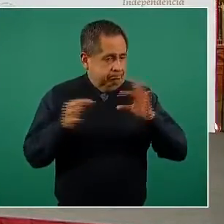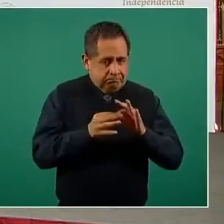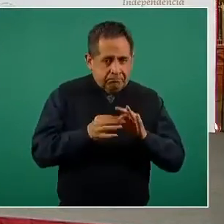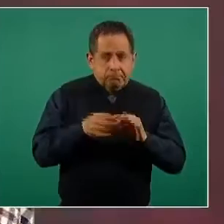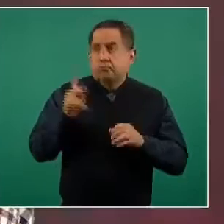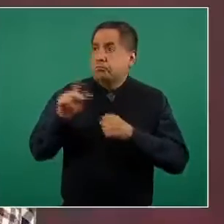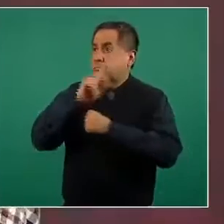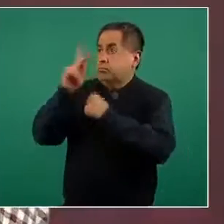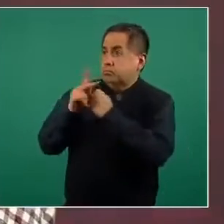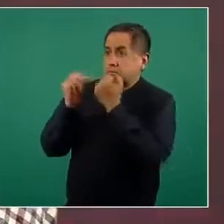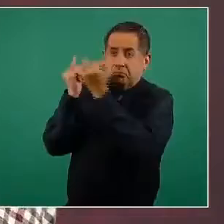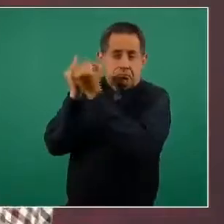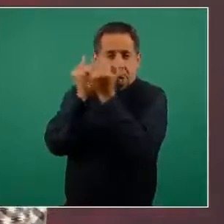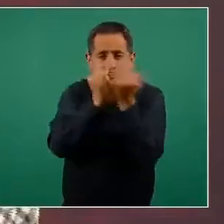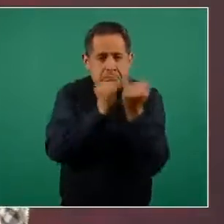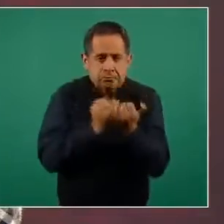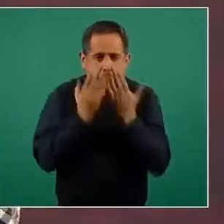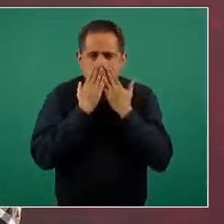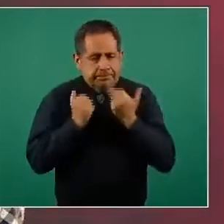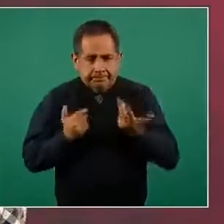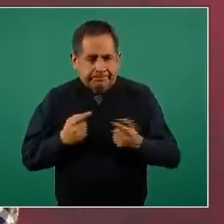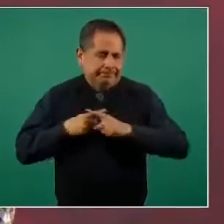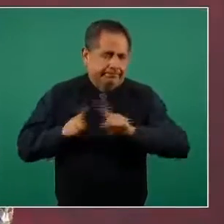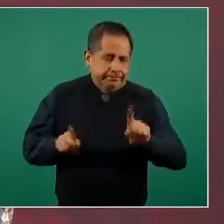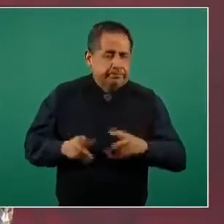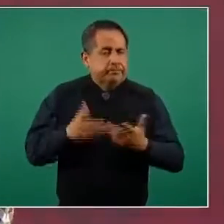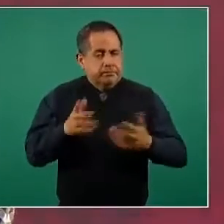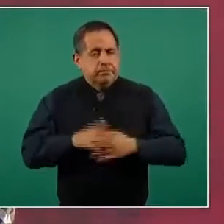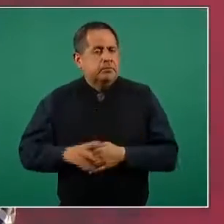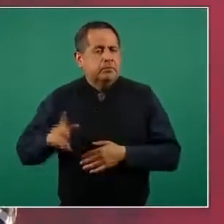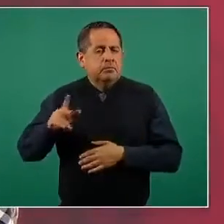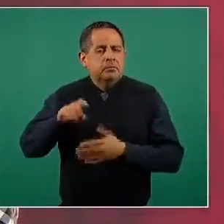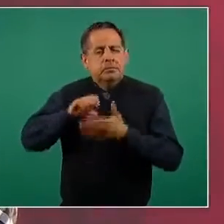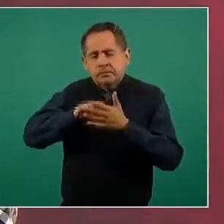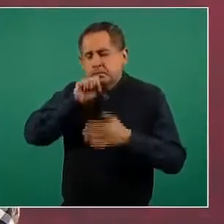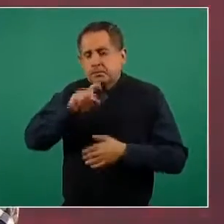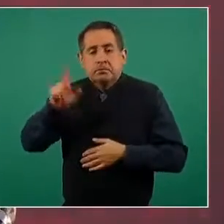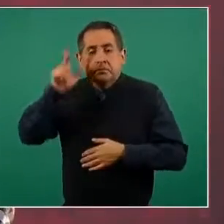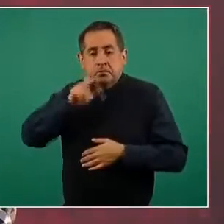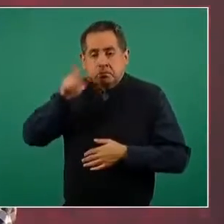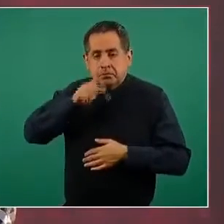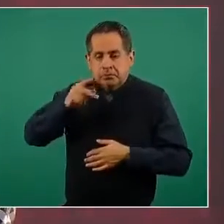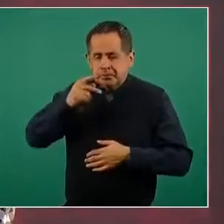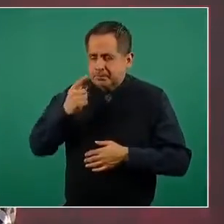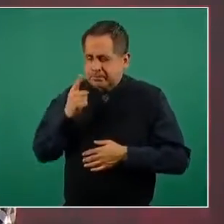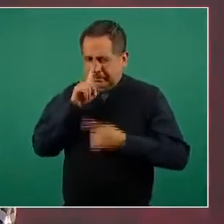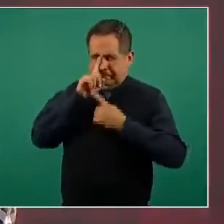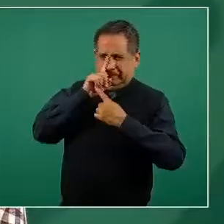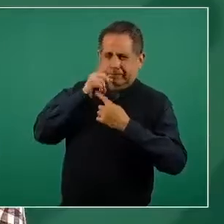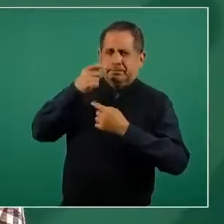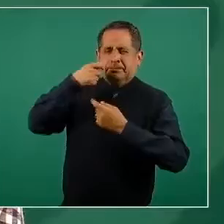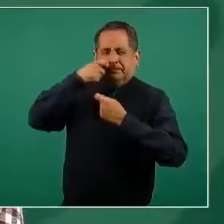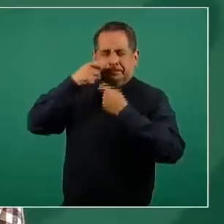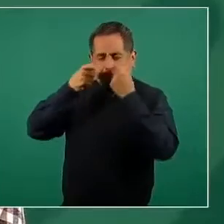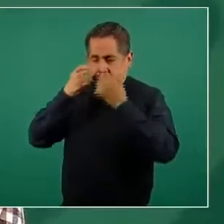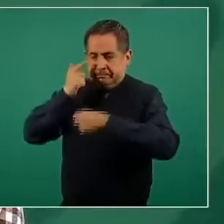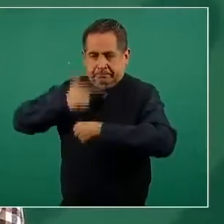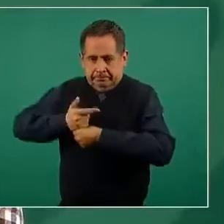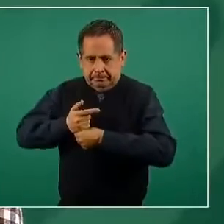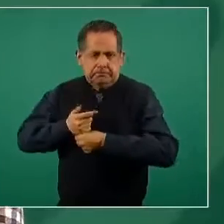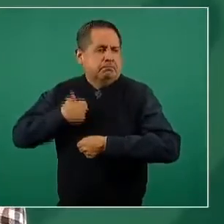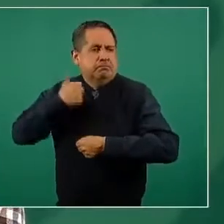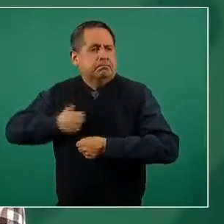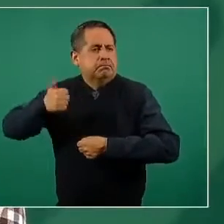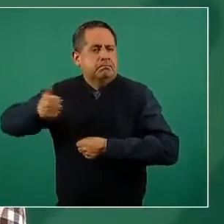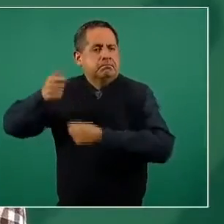estas circunstancias. Entonces, el uso de pruebas también, cada país tiene distinta estrategia